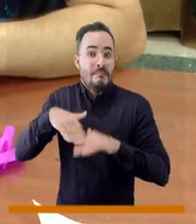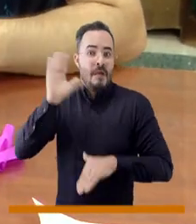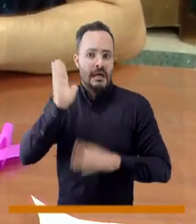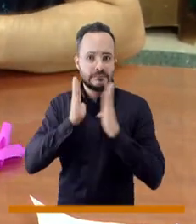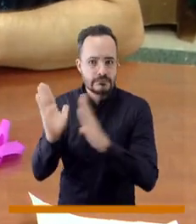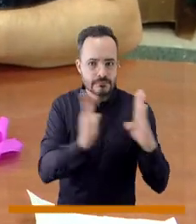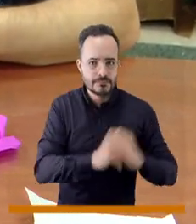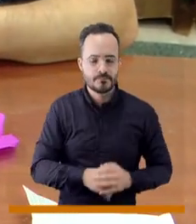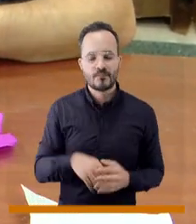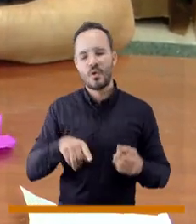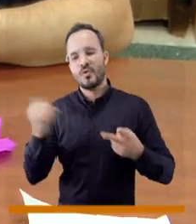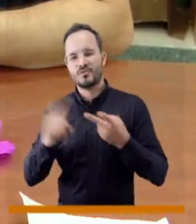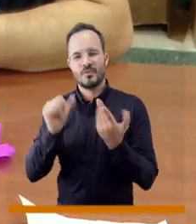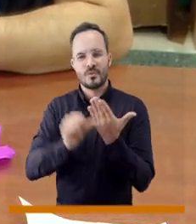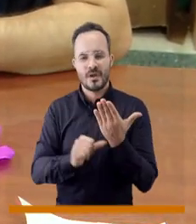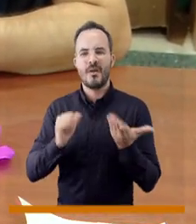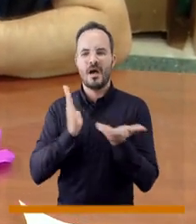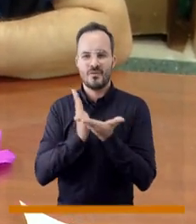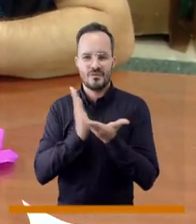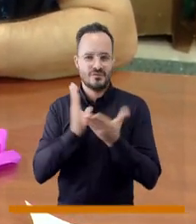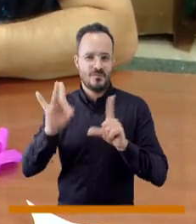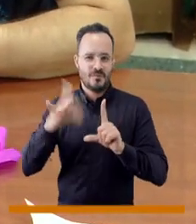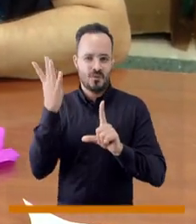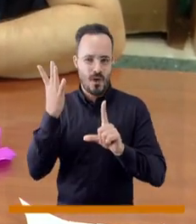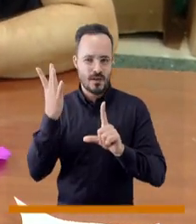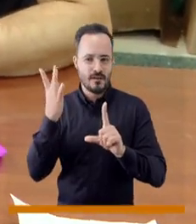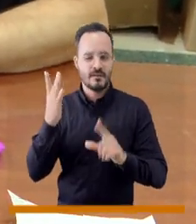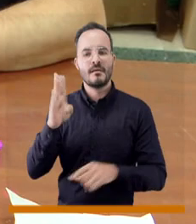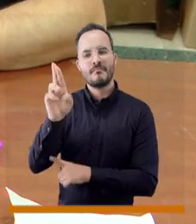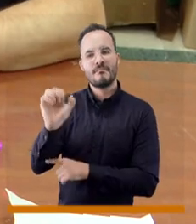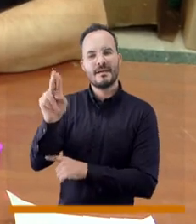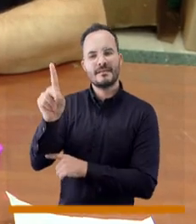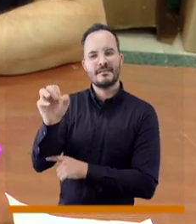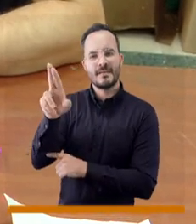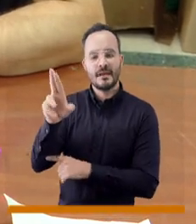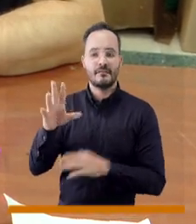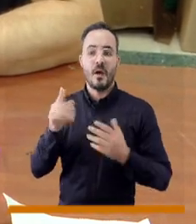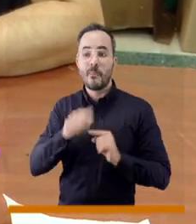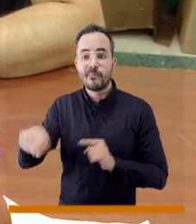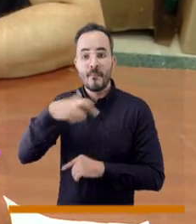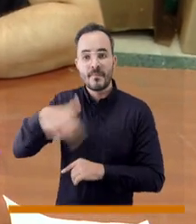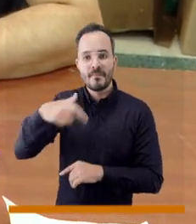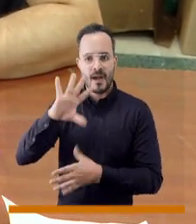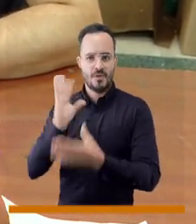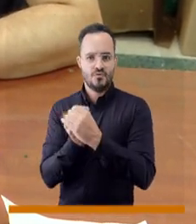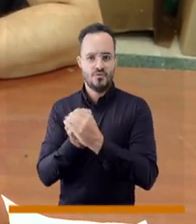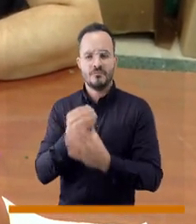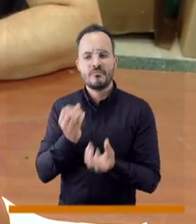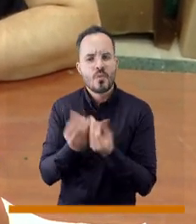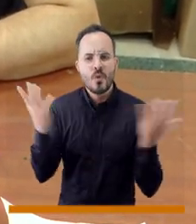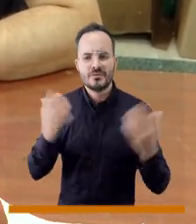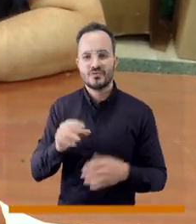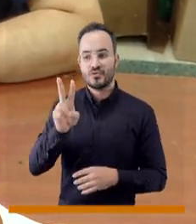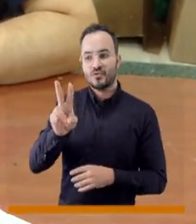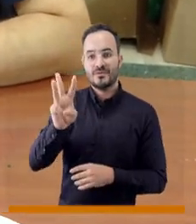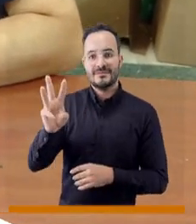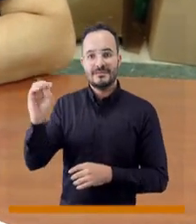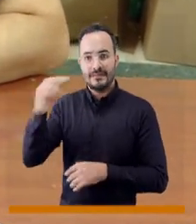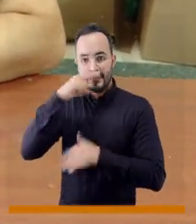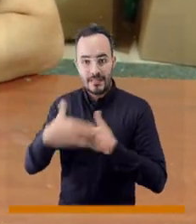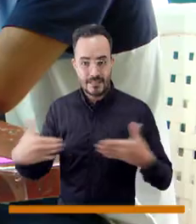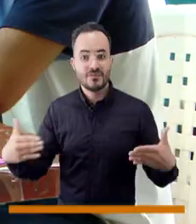otro es el programa de educación virtual asistida Blended o primaria incluyente, en el cual se tienen alrededor